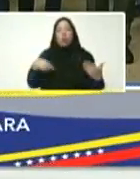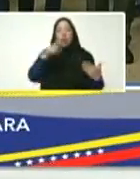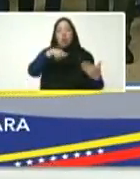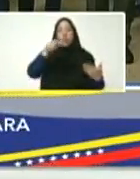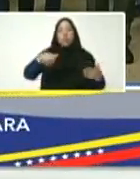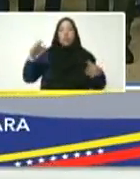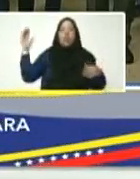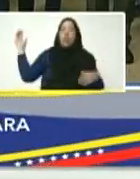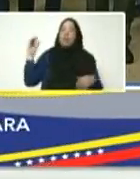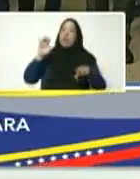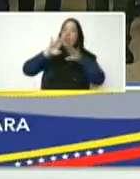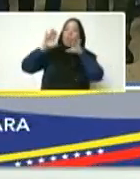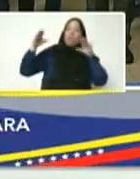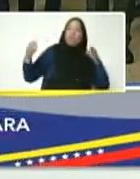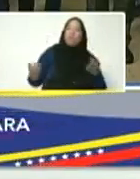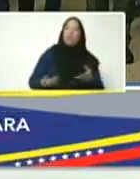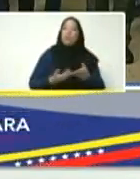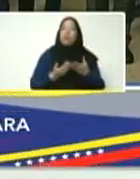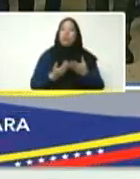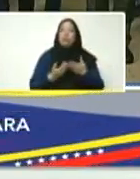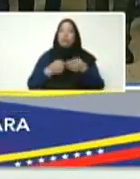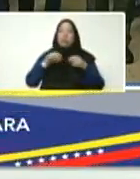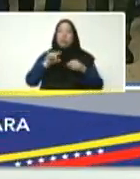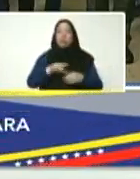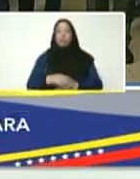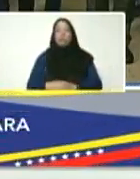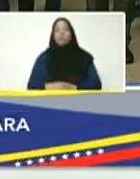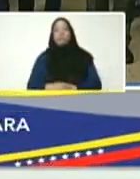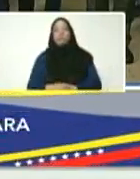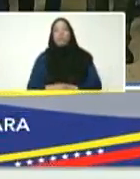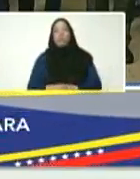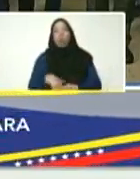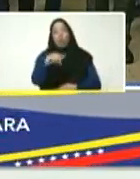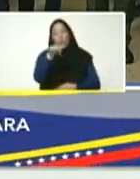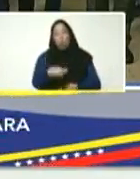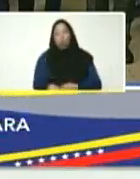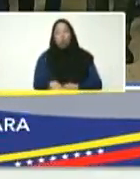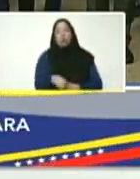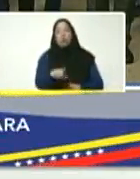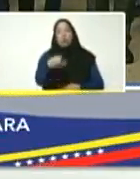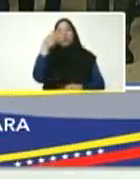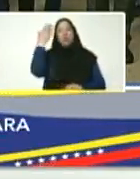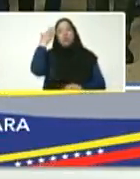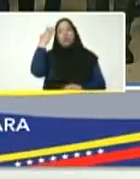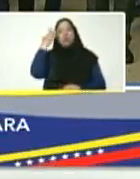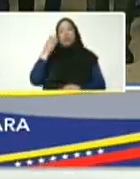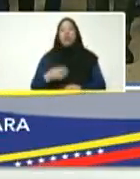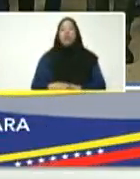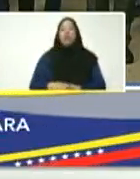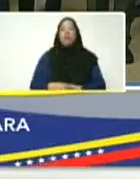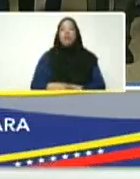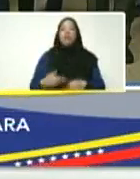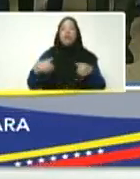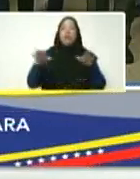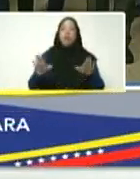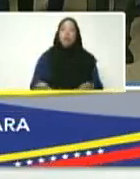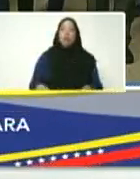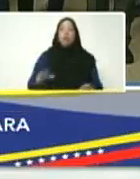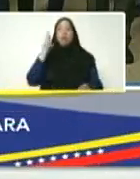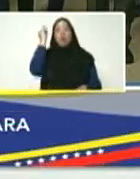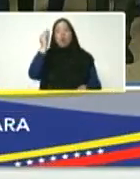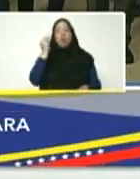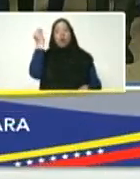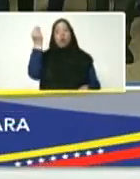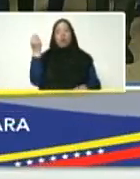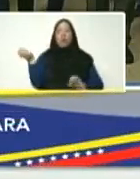mundo. Y en el mundo ustedes saben, todavía hoy, ya vamos derrotando la matriz de opinión